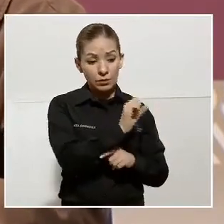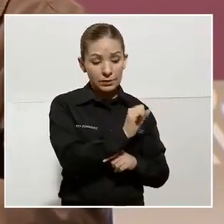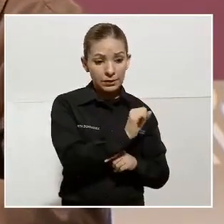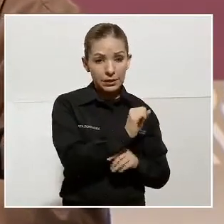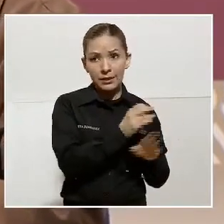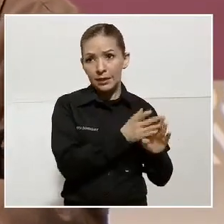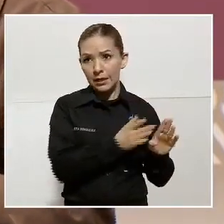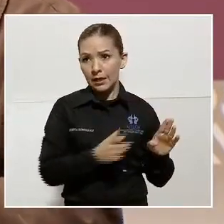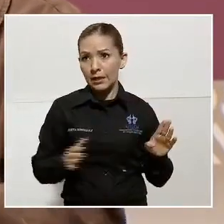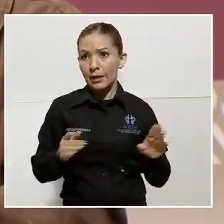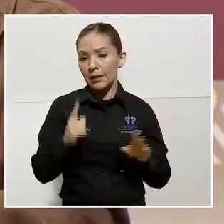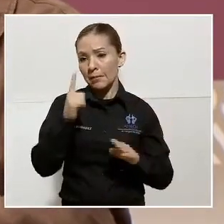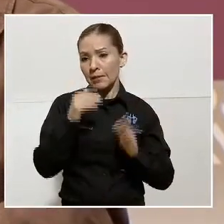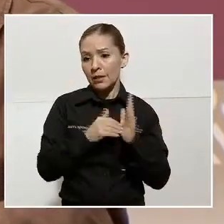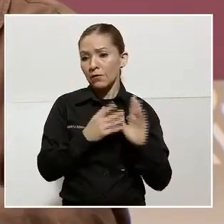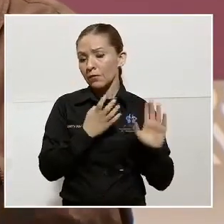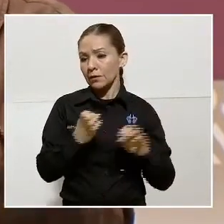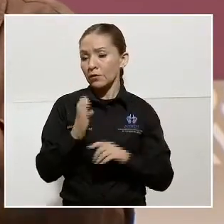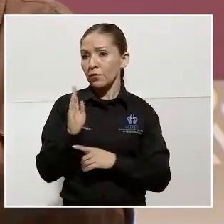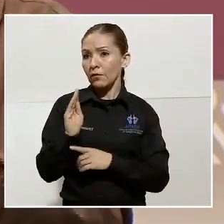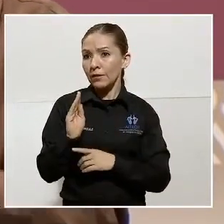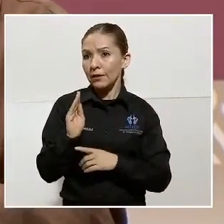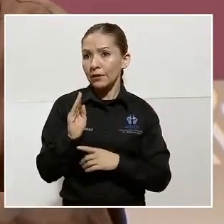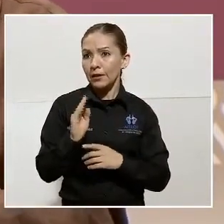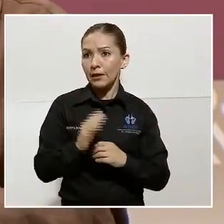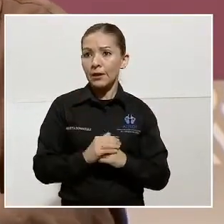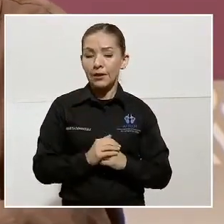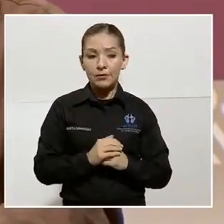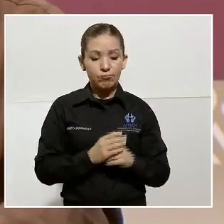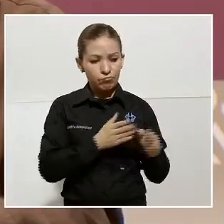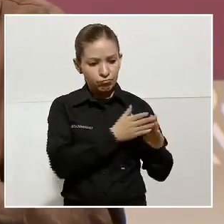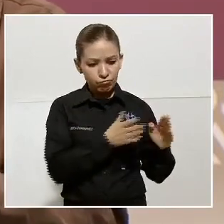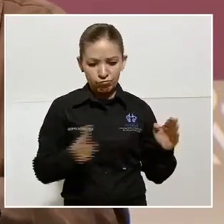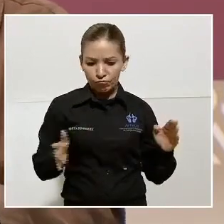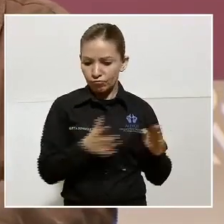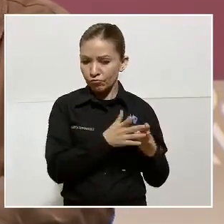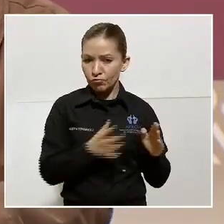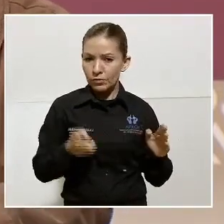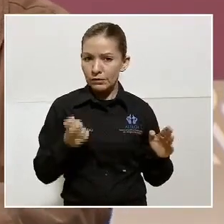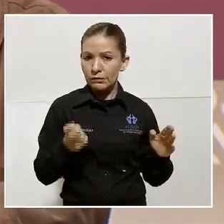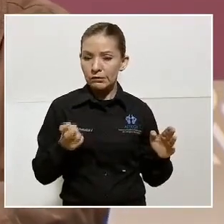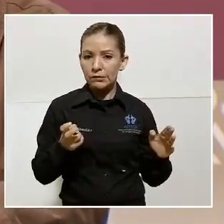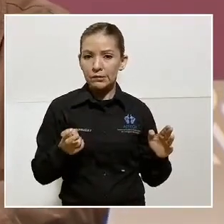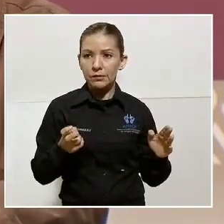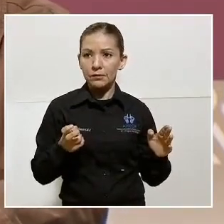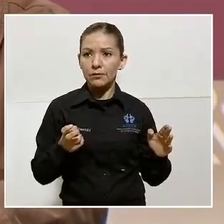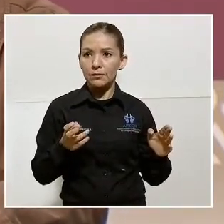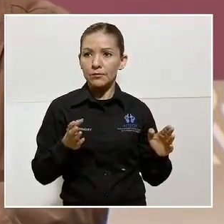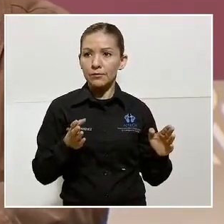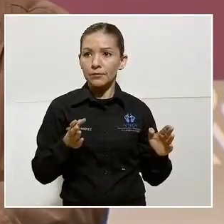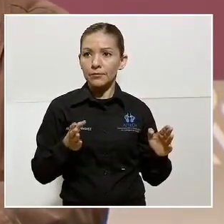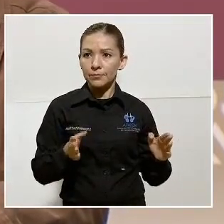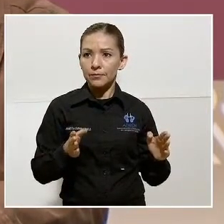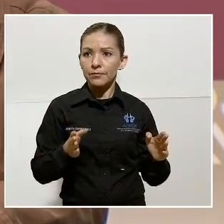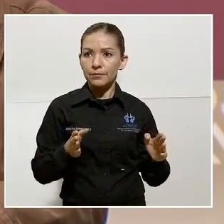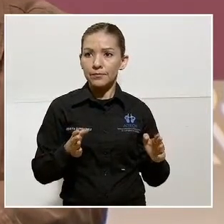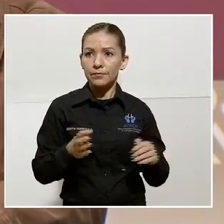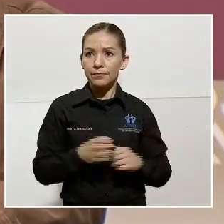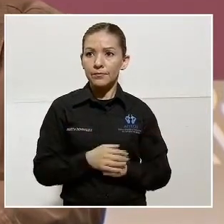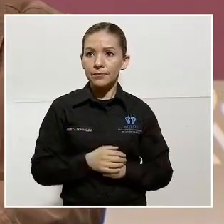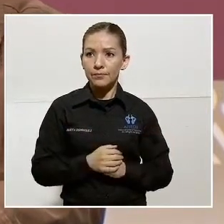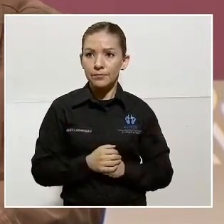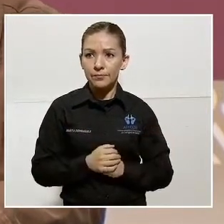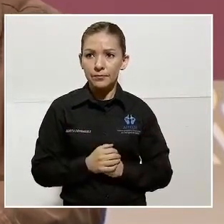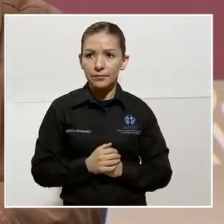1965 a 1990, que corresponde con los modelos de intervención que